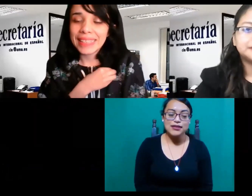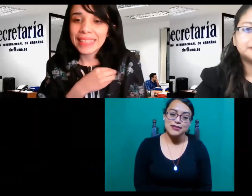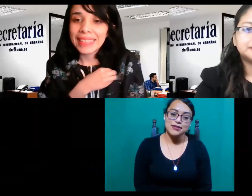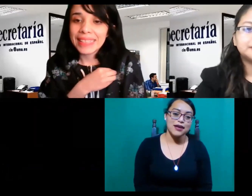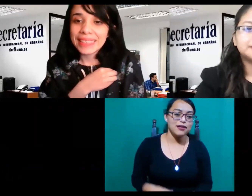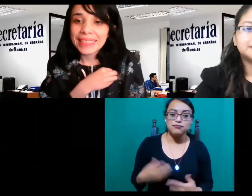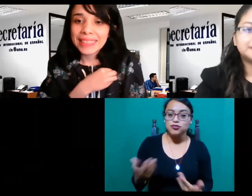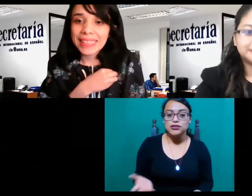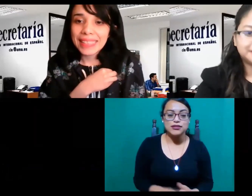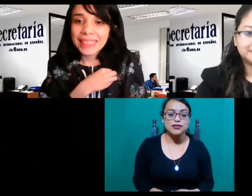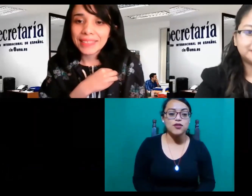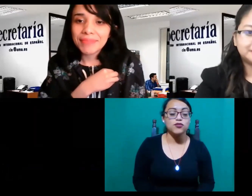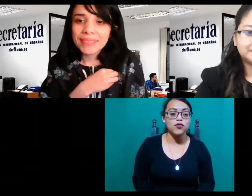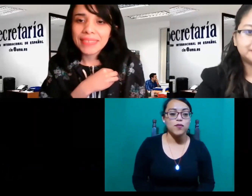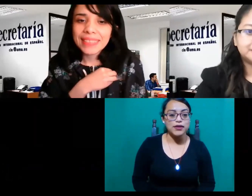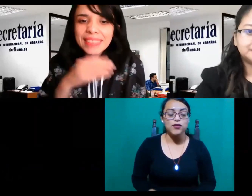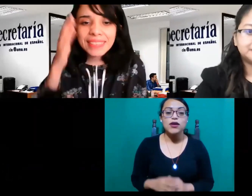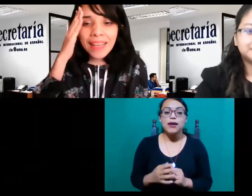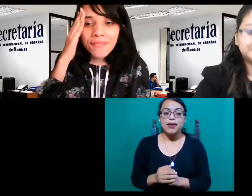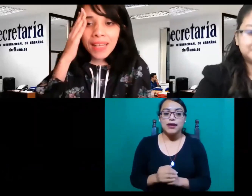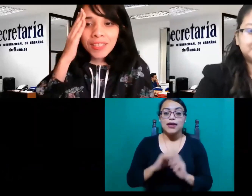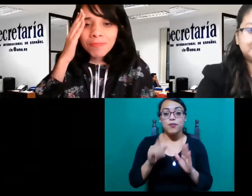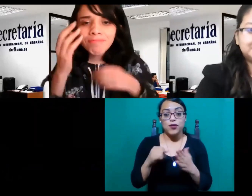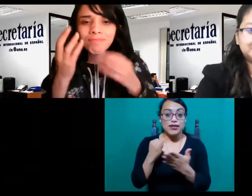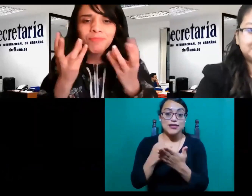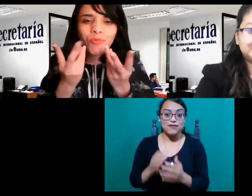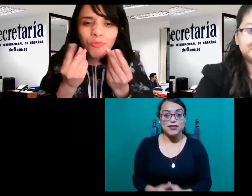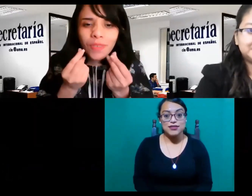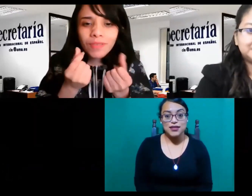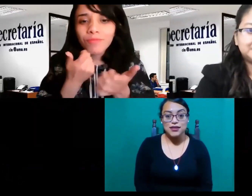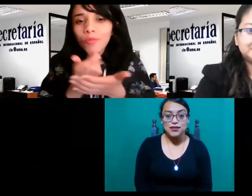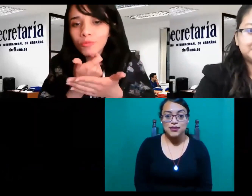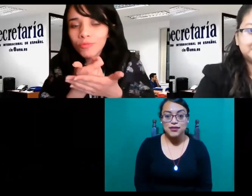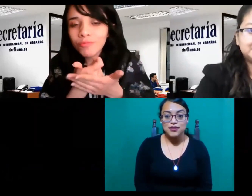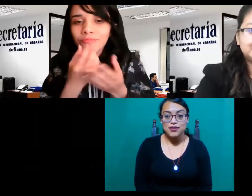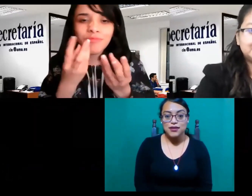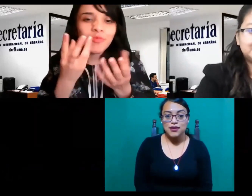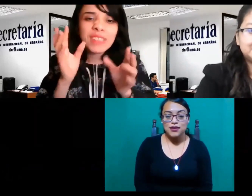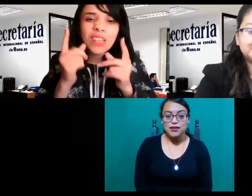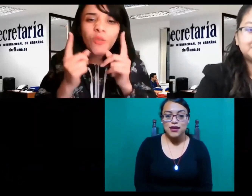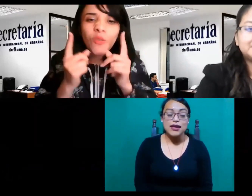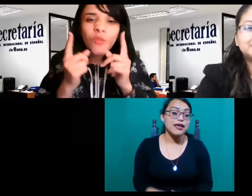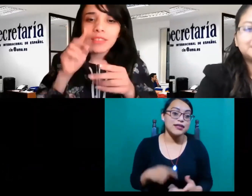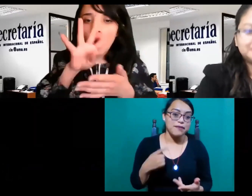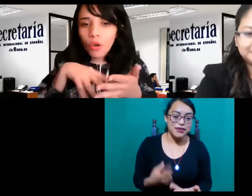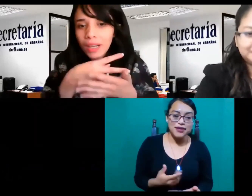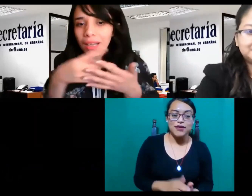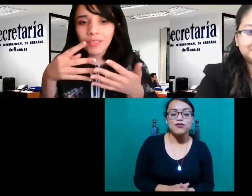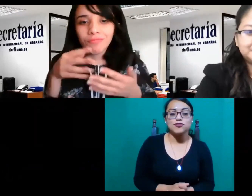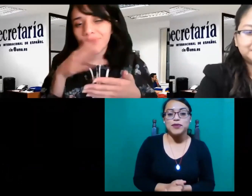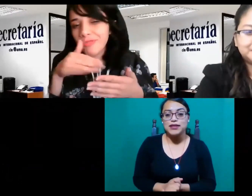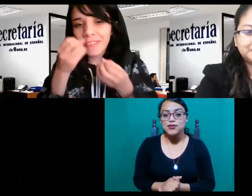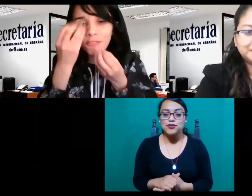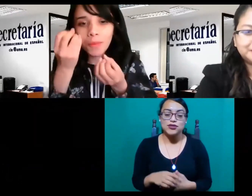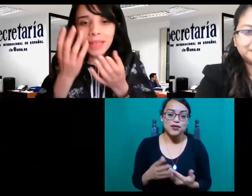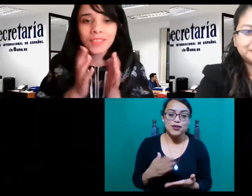Media, necesita, no sé si necesita algún documento para que ella pueda inscribirse. Ella quiere también